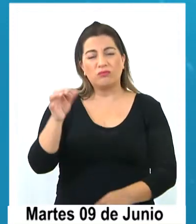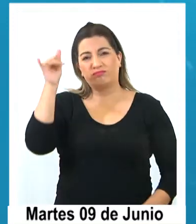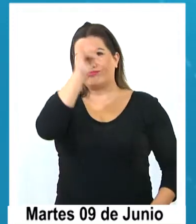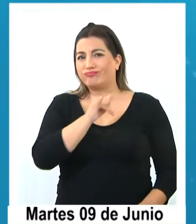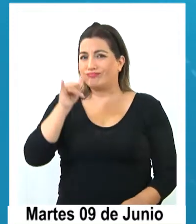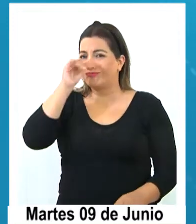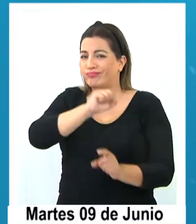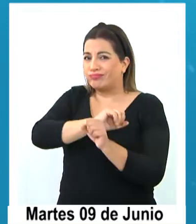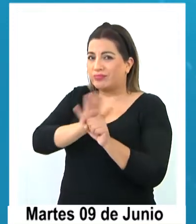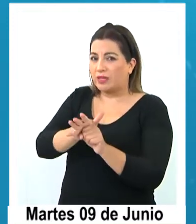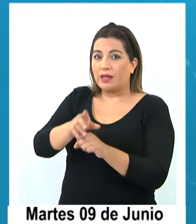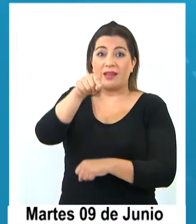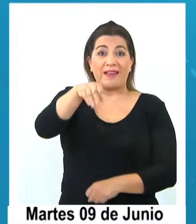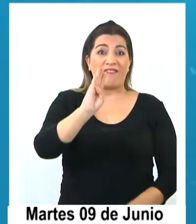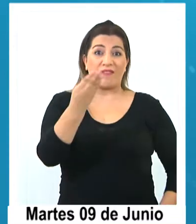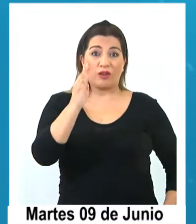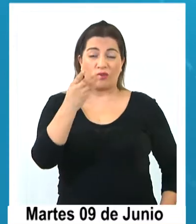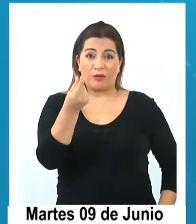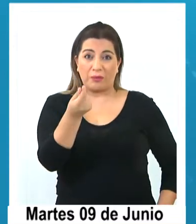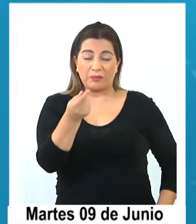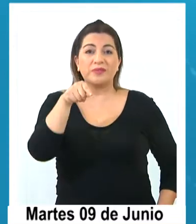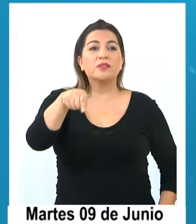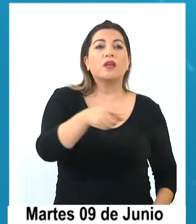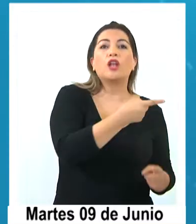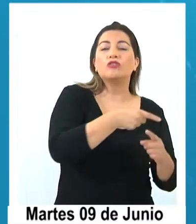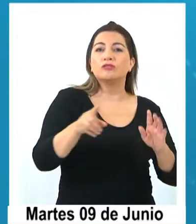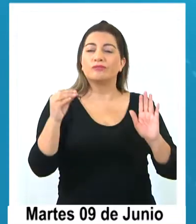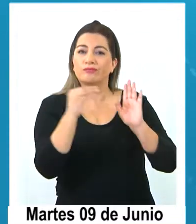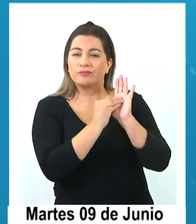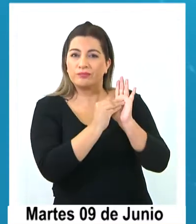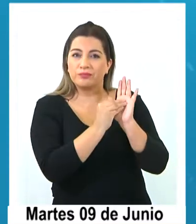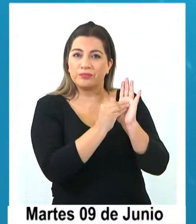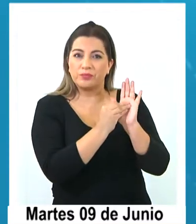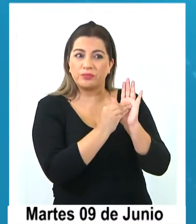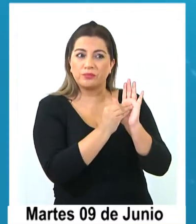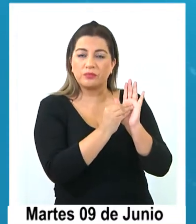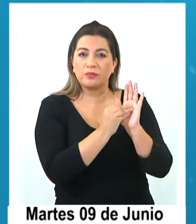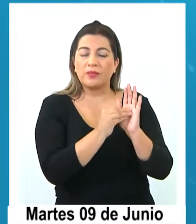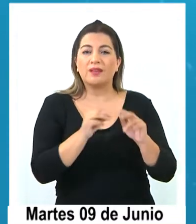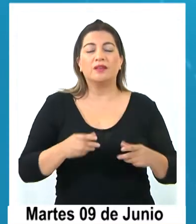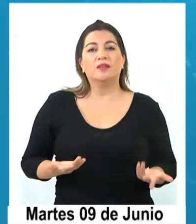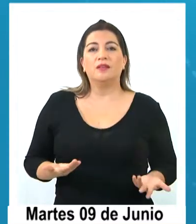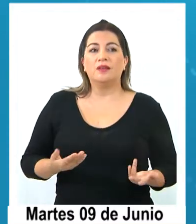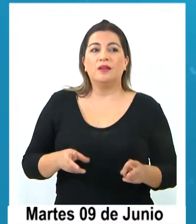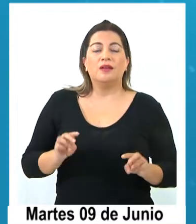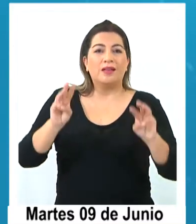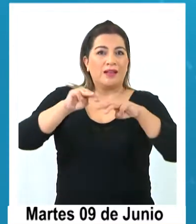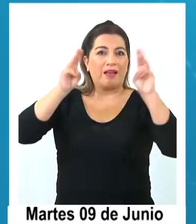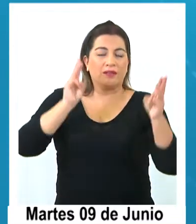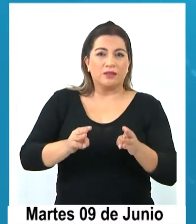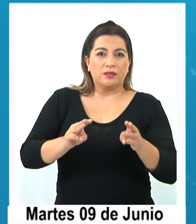informal, los bancos. Y el tercer punto ha sido los mercados.